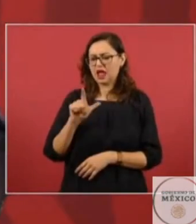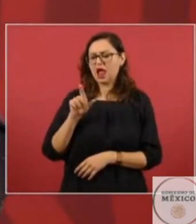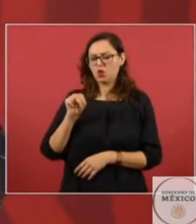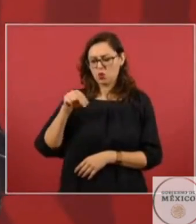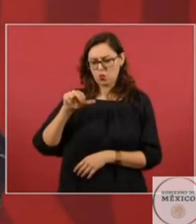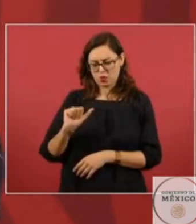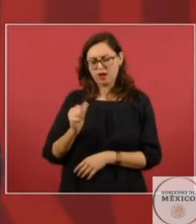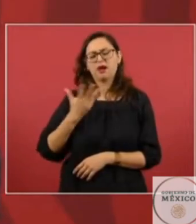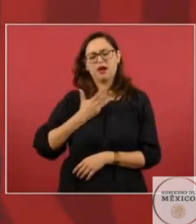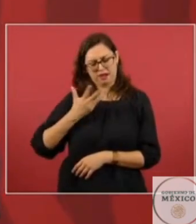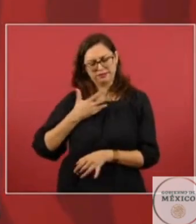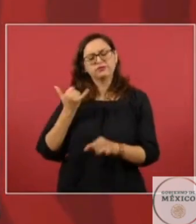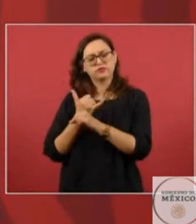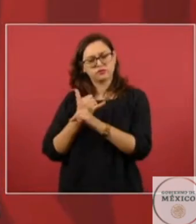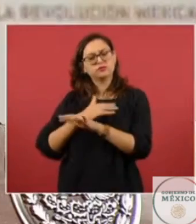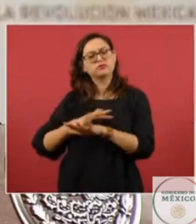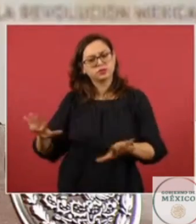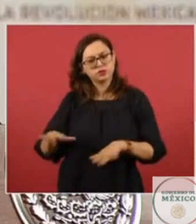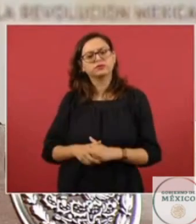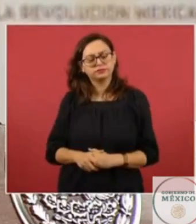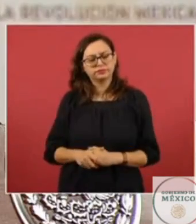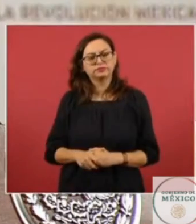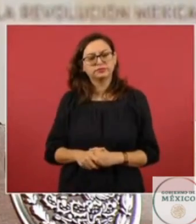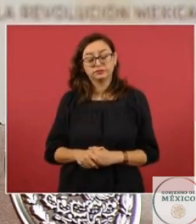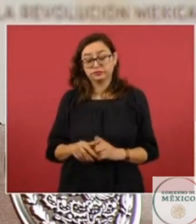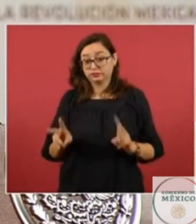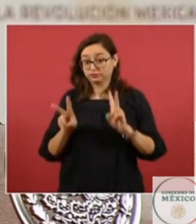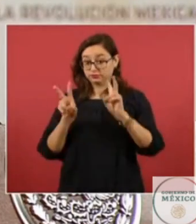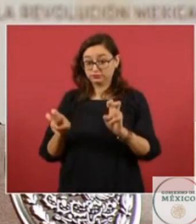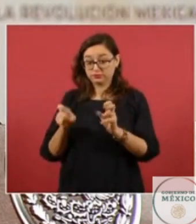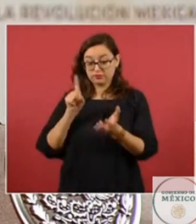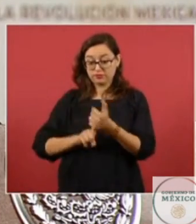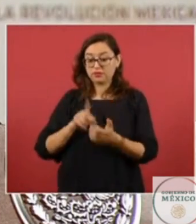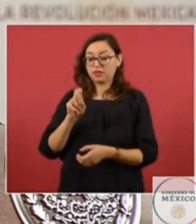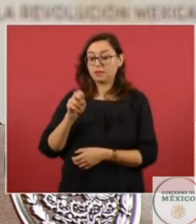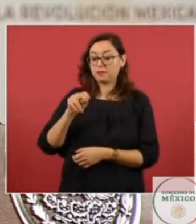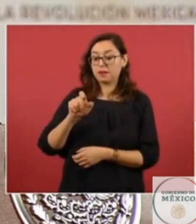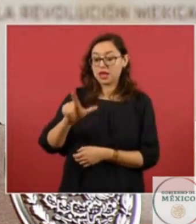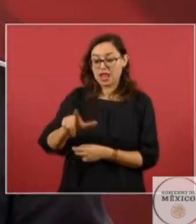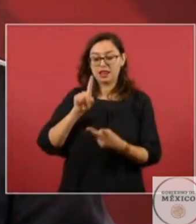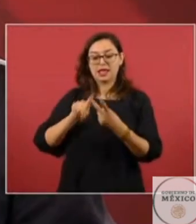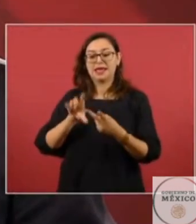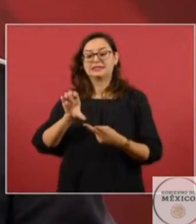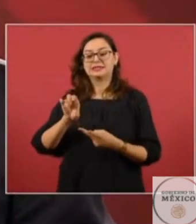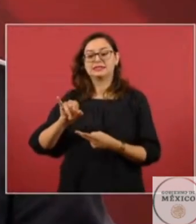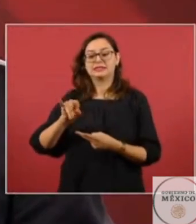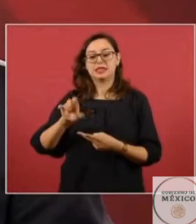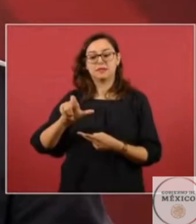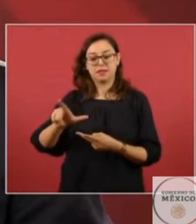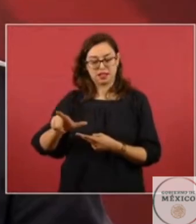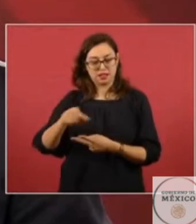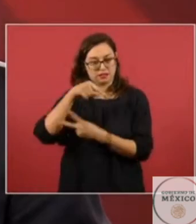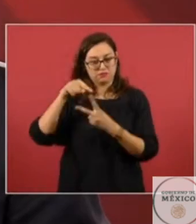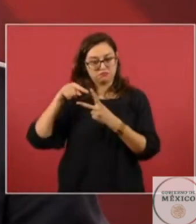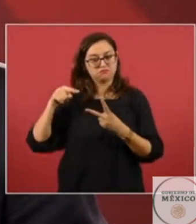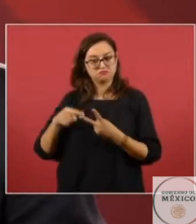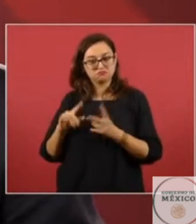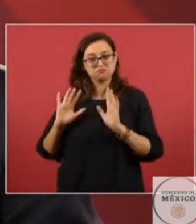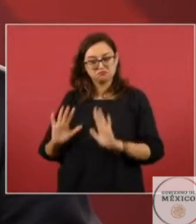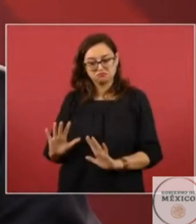otro tipo a las unidades de inteligencia de todo el mundo. Son más unidades de inteligencia